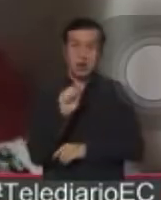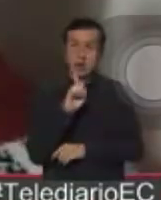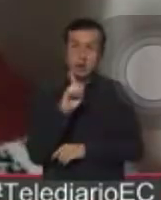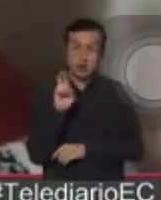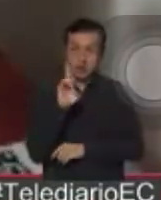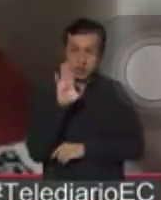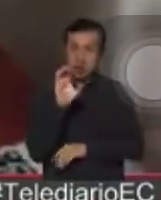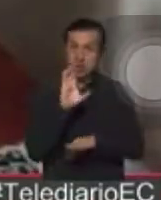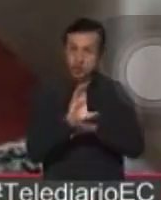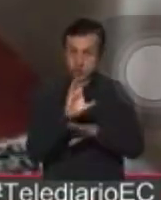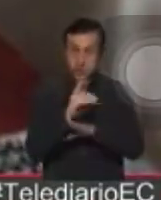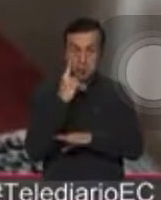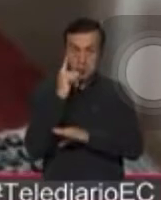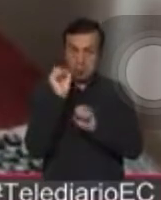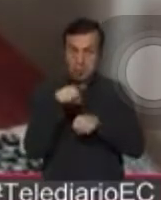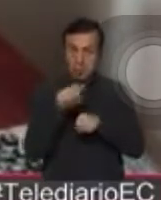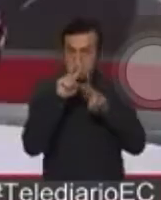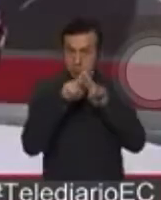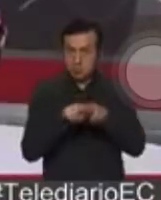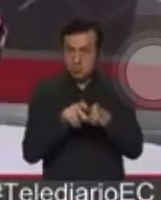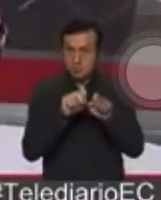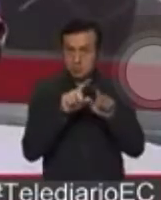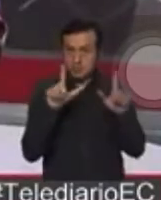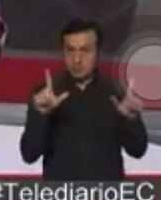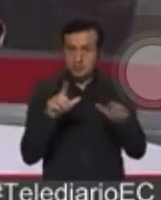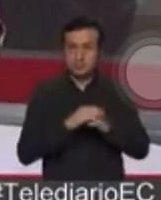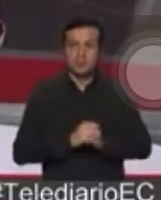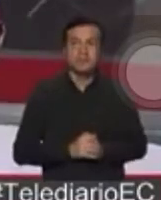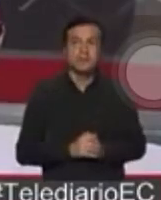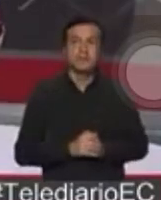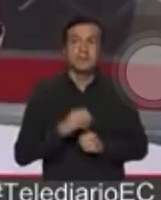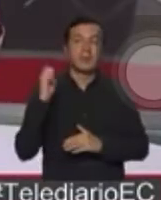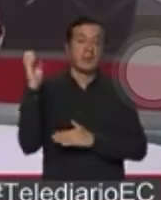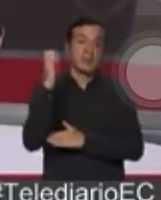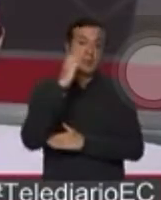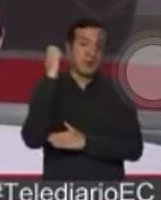Olga Velasco, Medios Públicos. Durante la emergencia sanitaria, para evitar